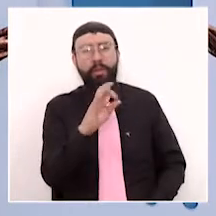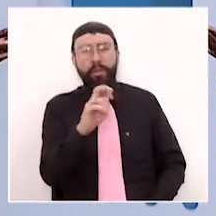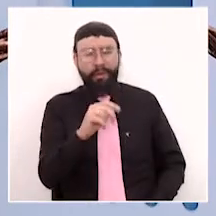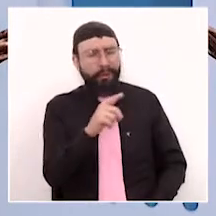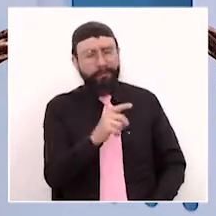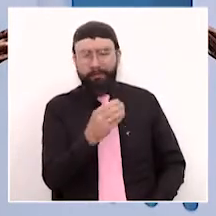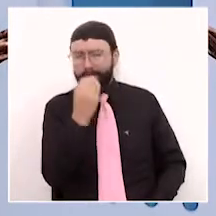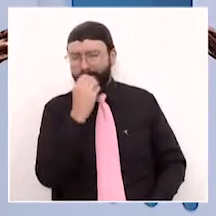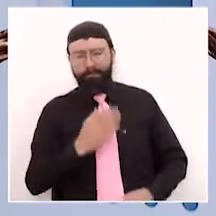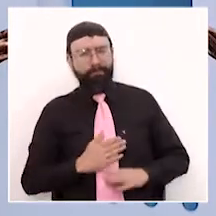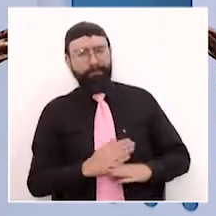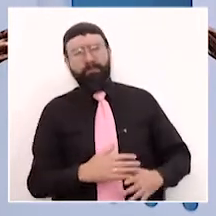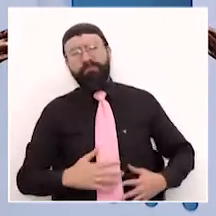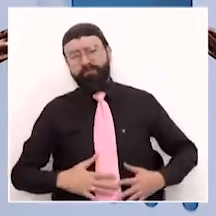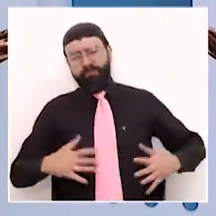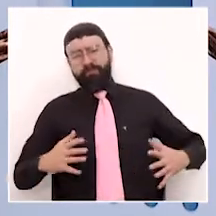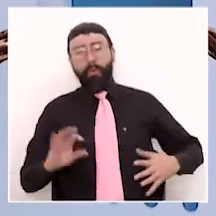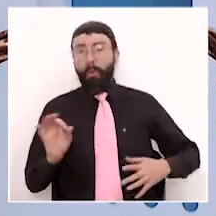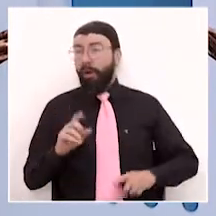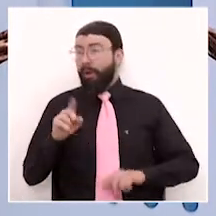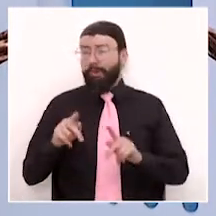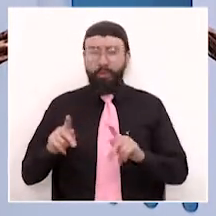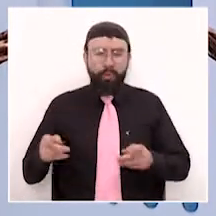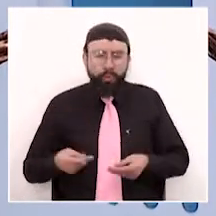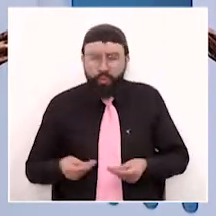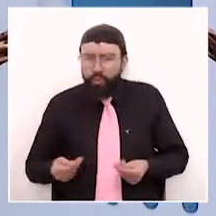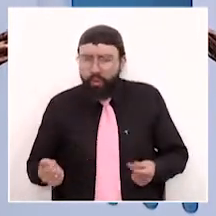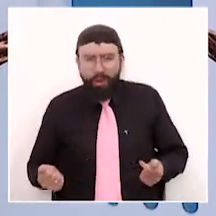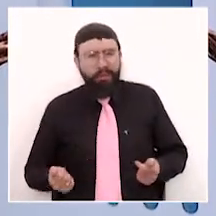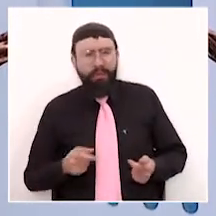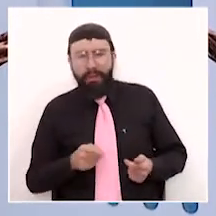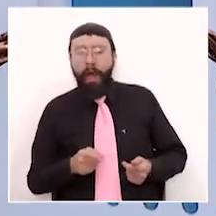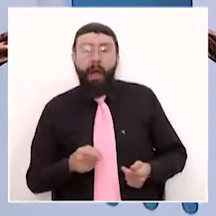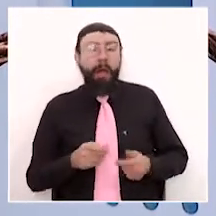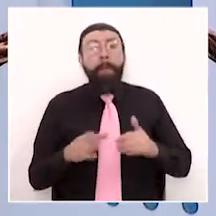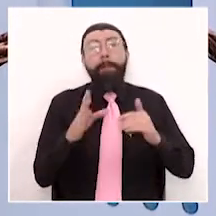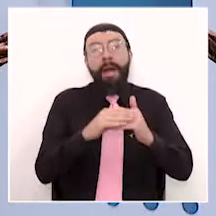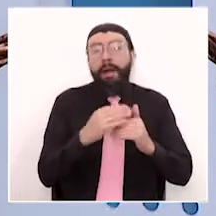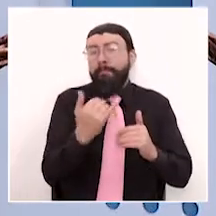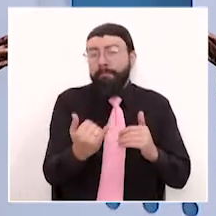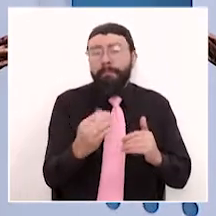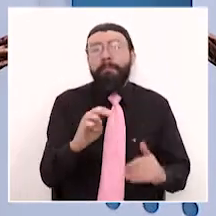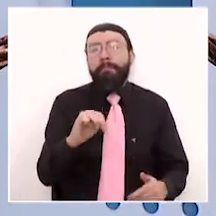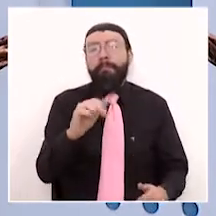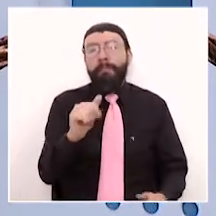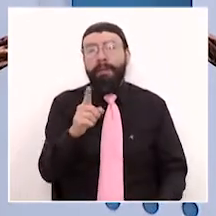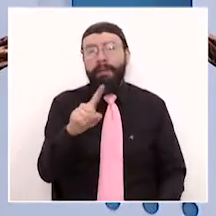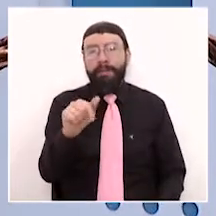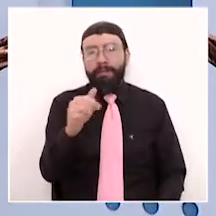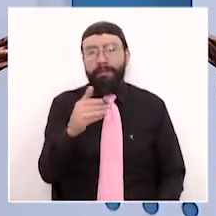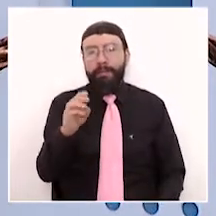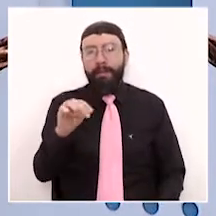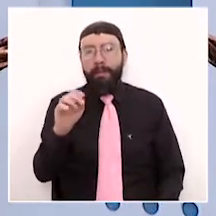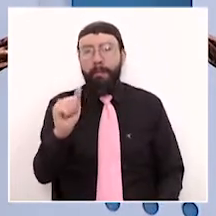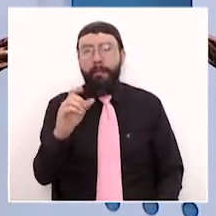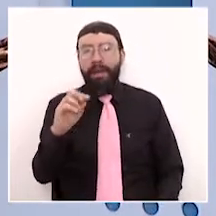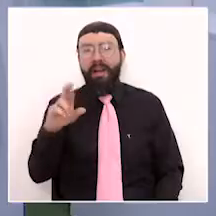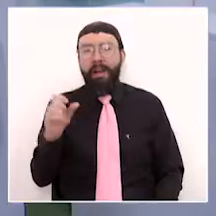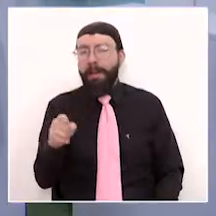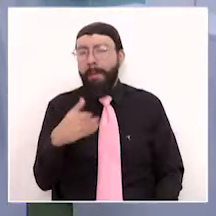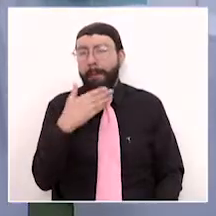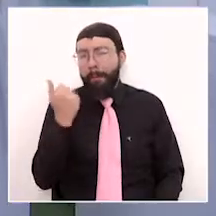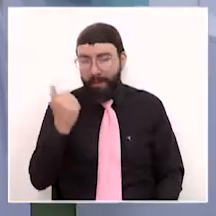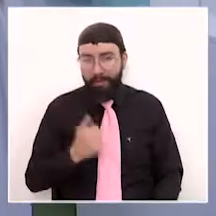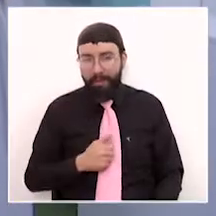las personas que de pronto no tienen tanta intolerancia, definitivamente debemos consumir el pan con masa madre. Vemos que cada vez hay más problemas